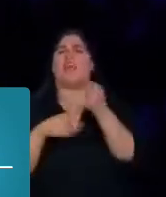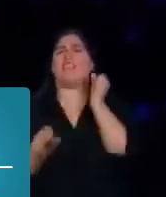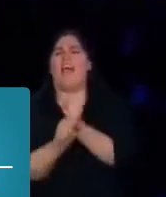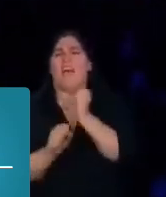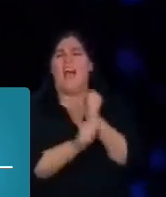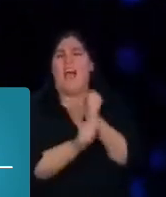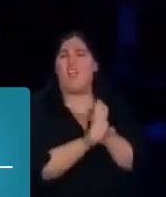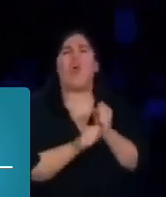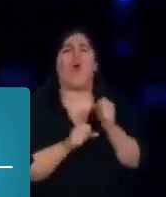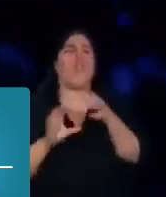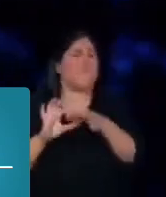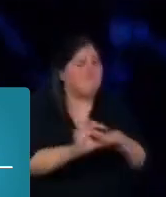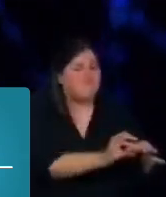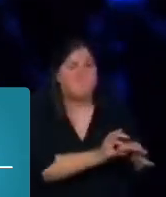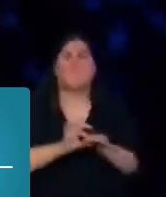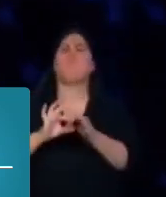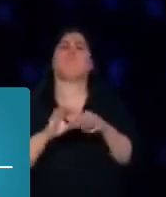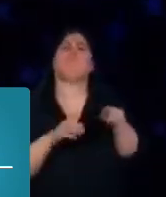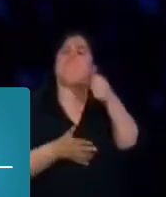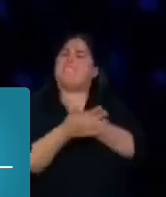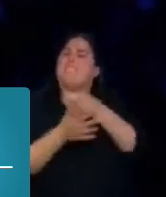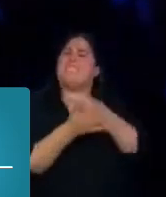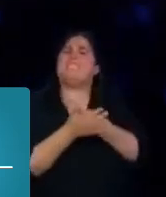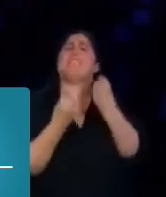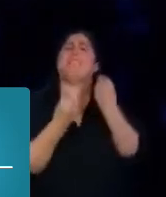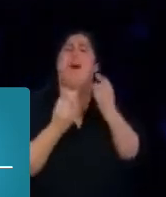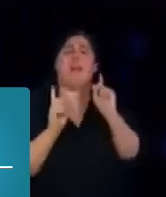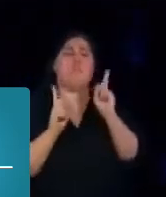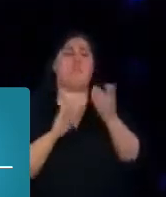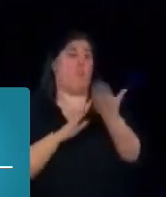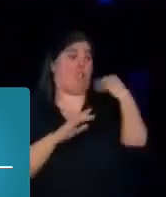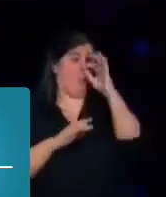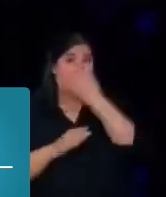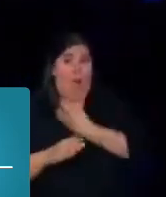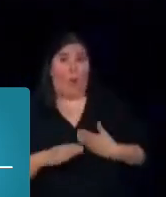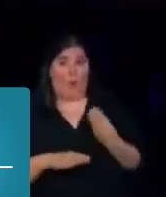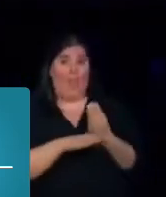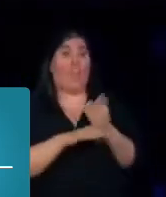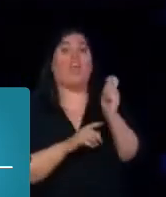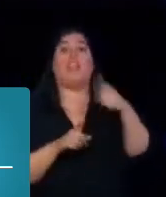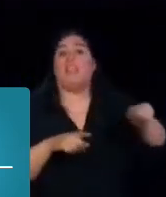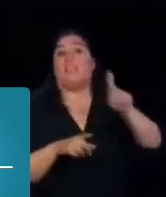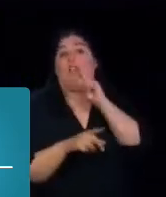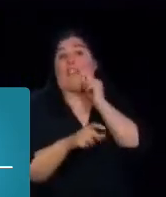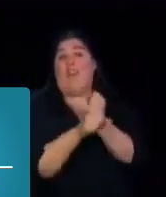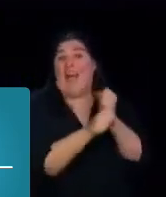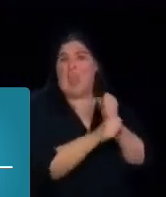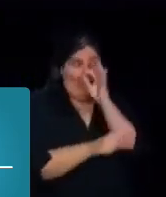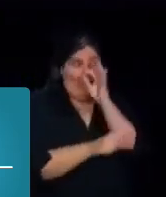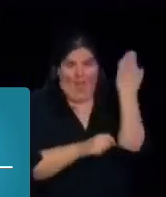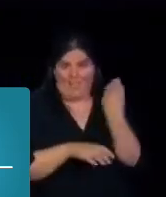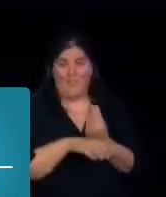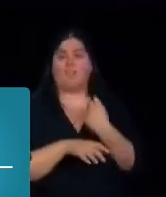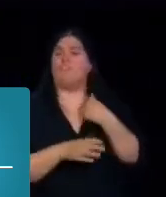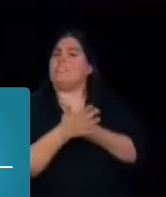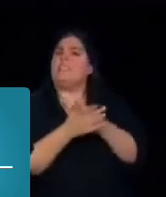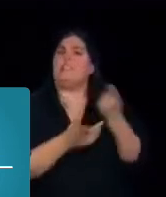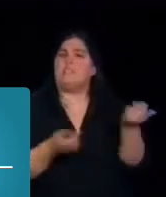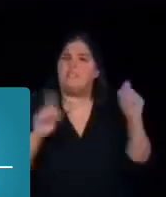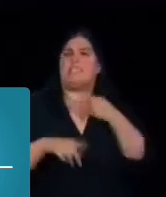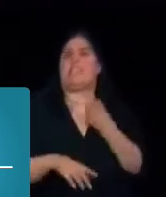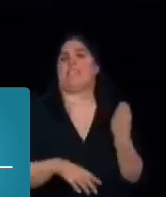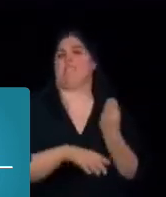pero que no había sobre discusión sobre temas puntuales específicos que la gente quiere saber qué es lo que